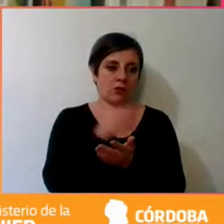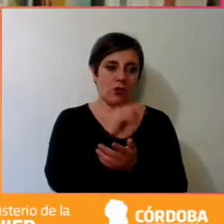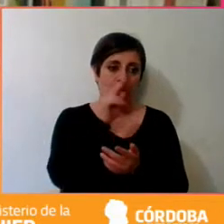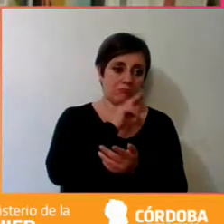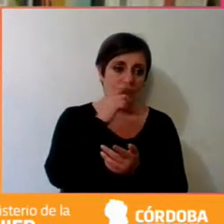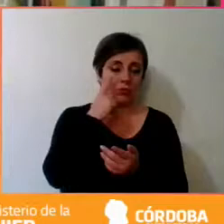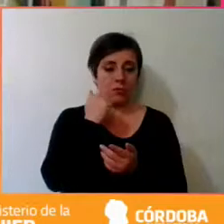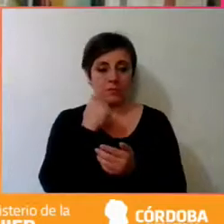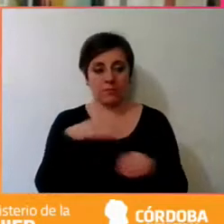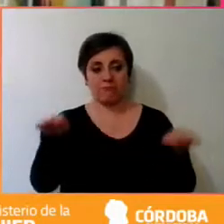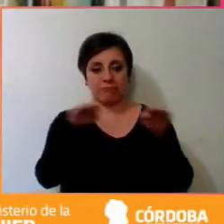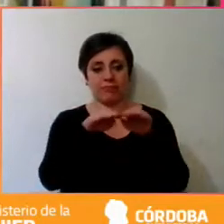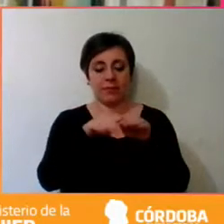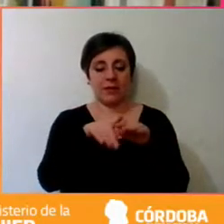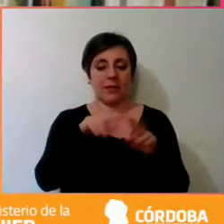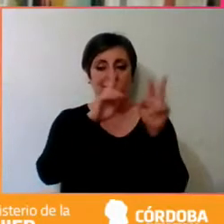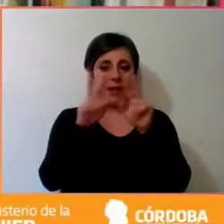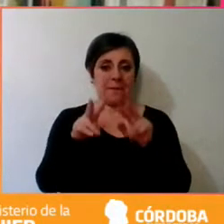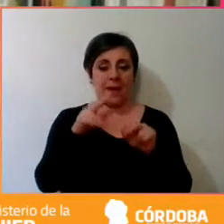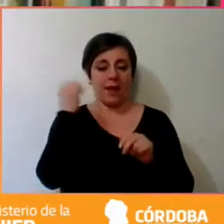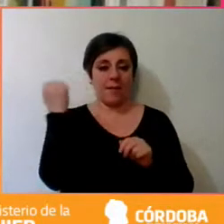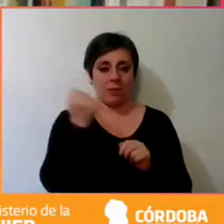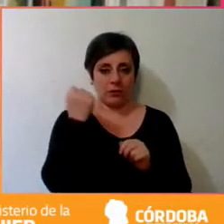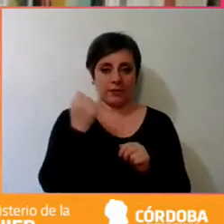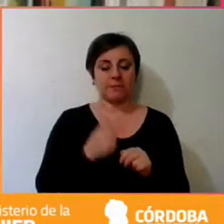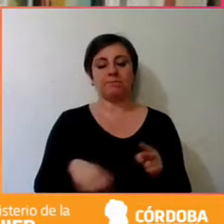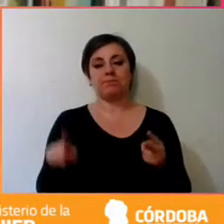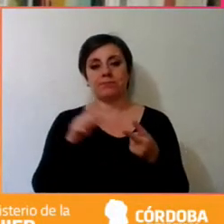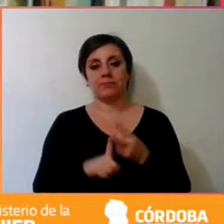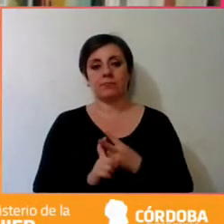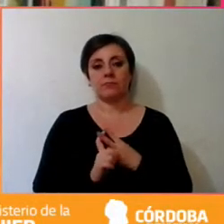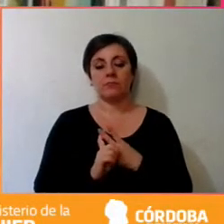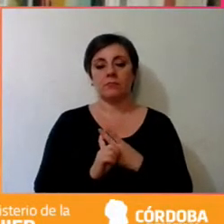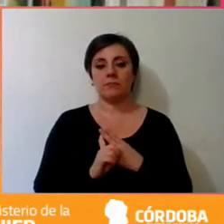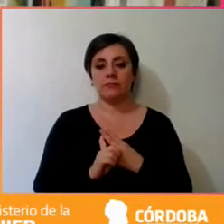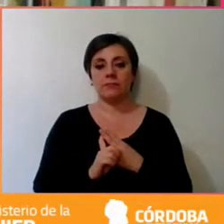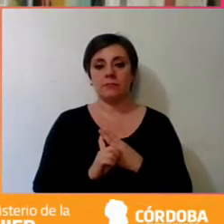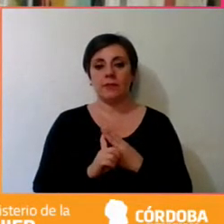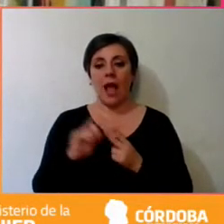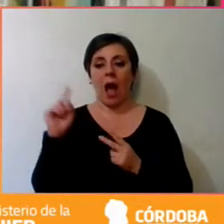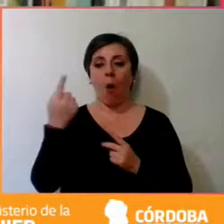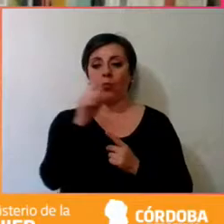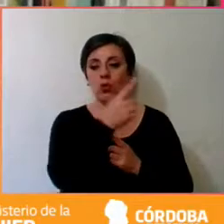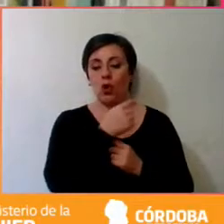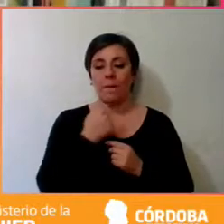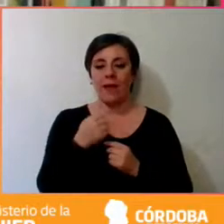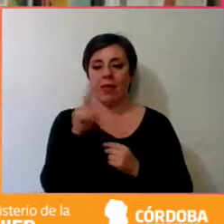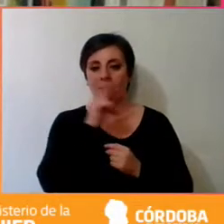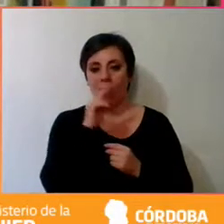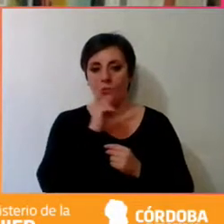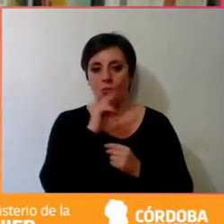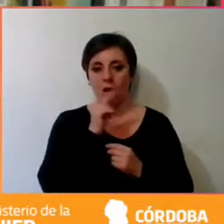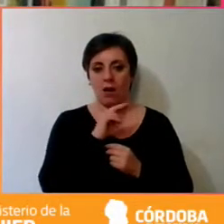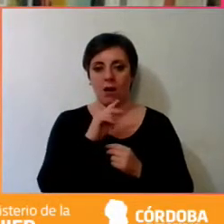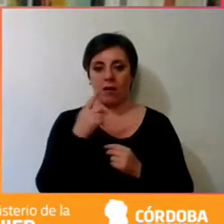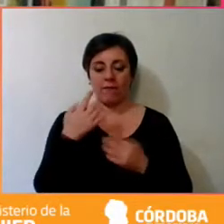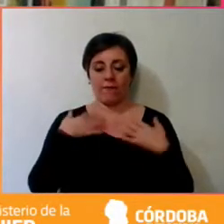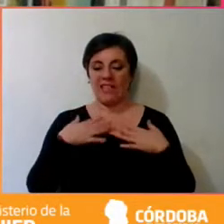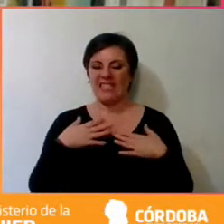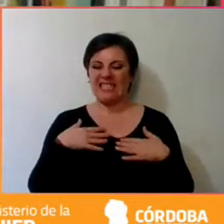un asunto importante. El segundo tema con la autonomía de la mujer es el tema de la autonomía